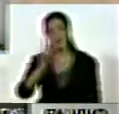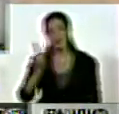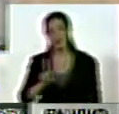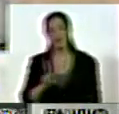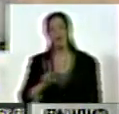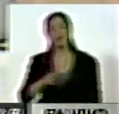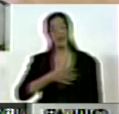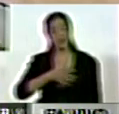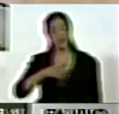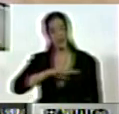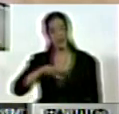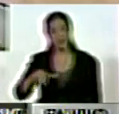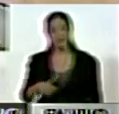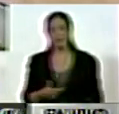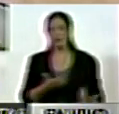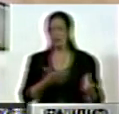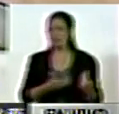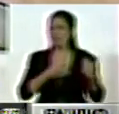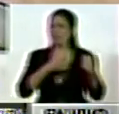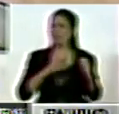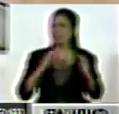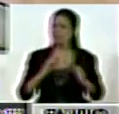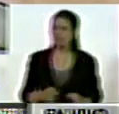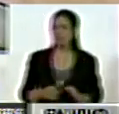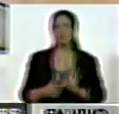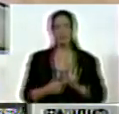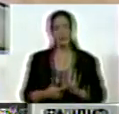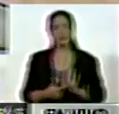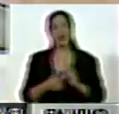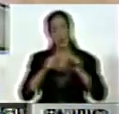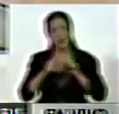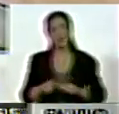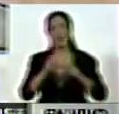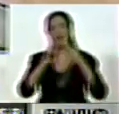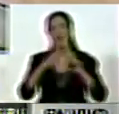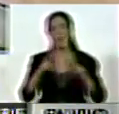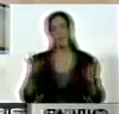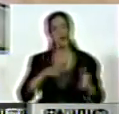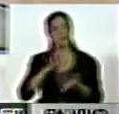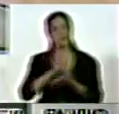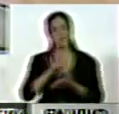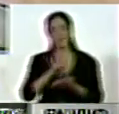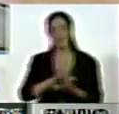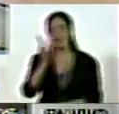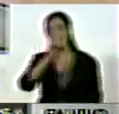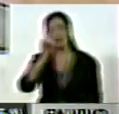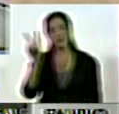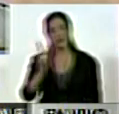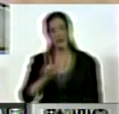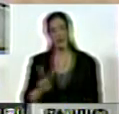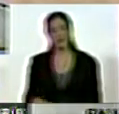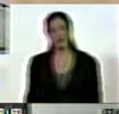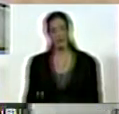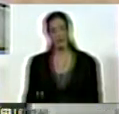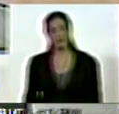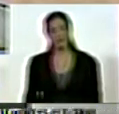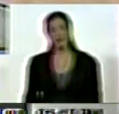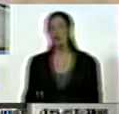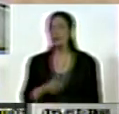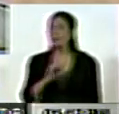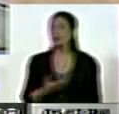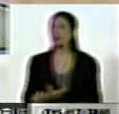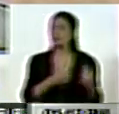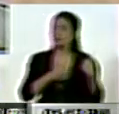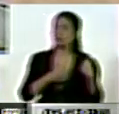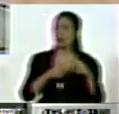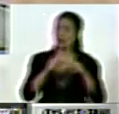en la responsabilidad de preservar la paz y la estabilidad de nuestro país. Y estamos en la responsabilidad